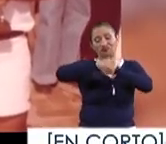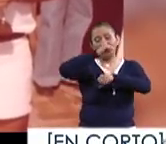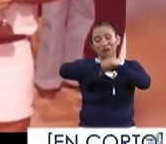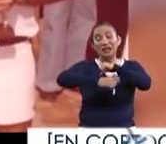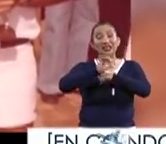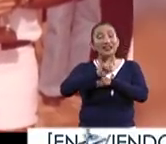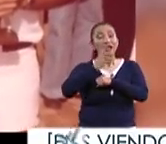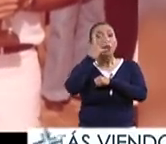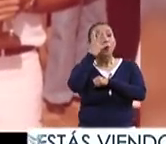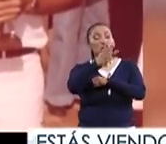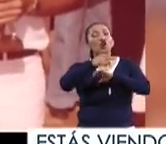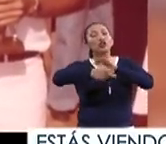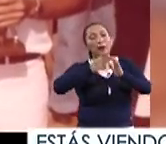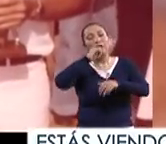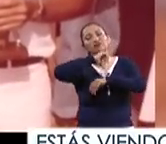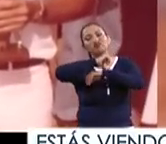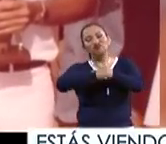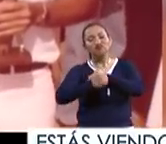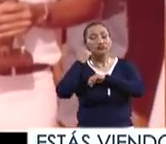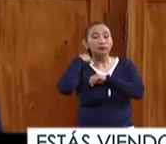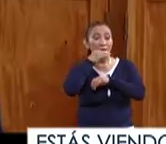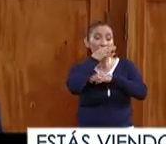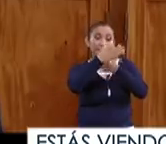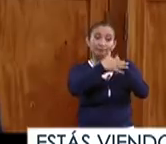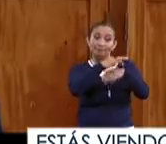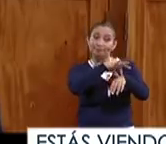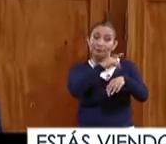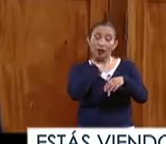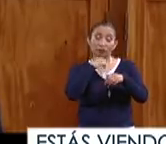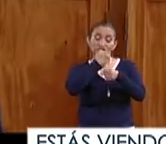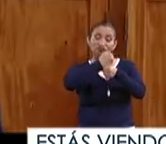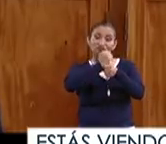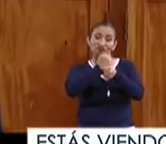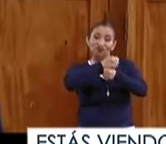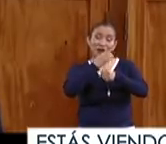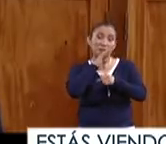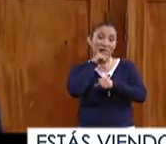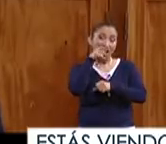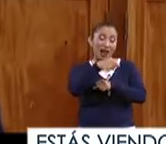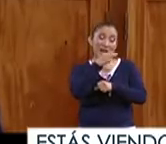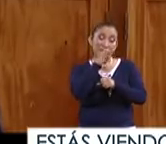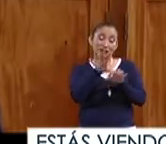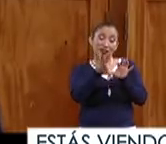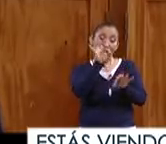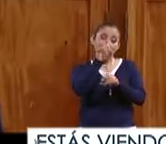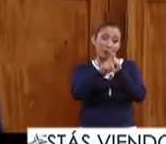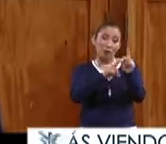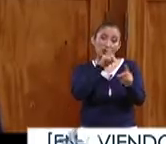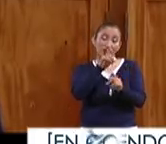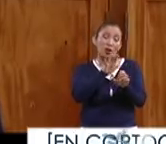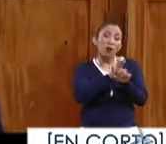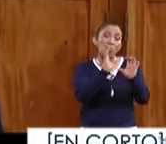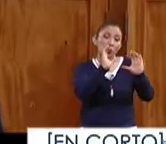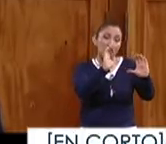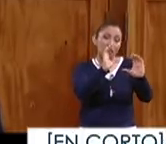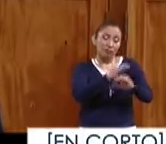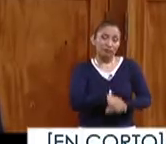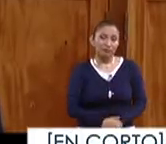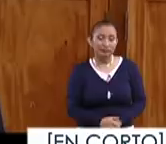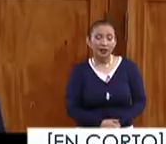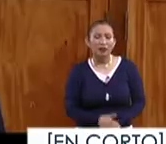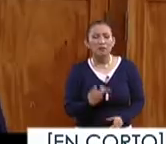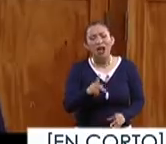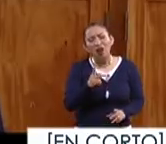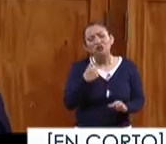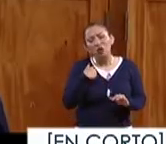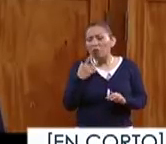34 tuve otra cirugía de columna y me advirtieron que mi columna estaba mal y que tenía que escoger los deportes. Pero traté